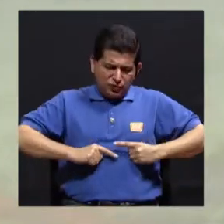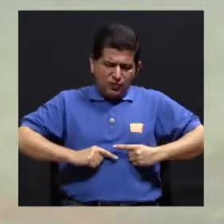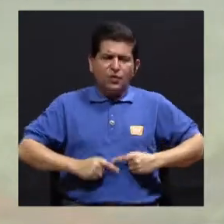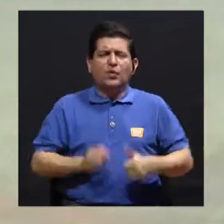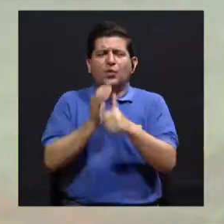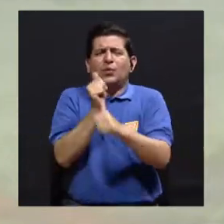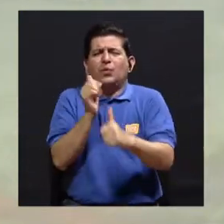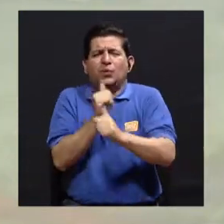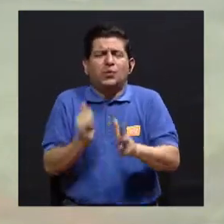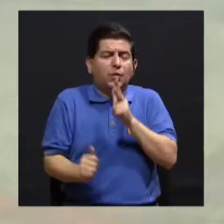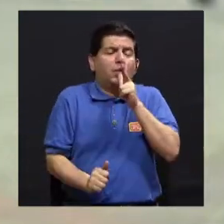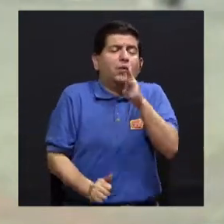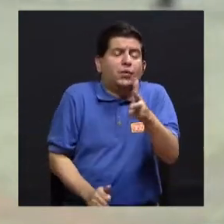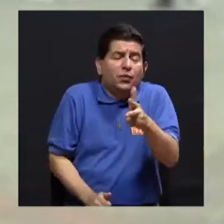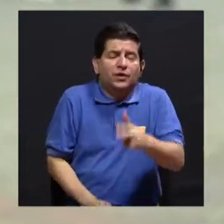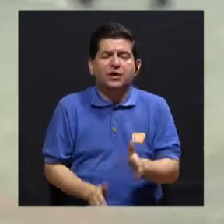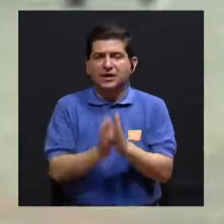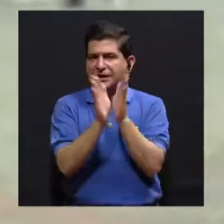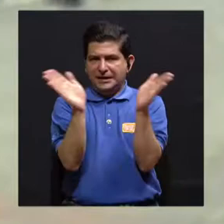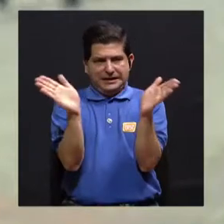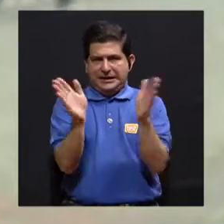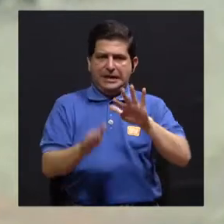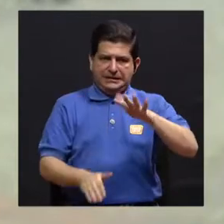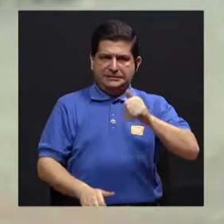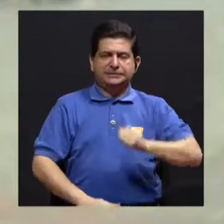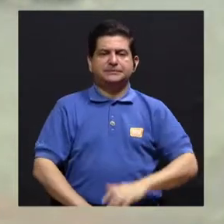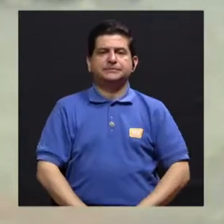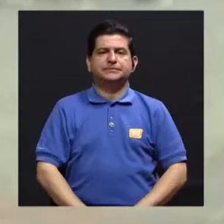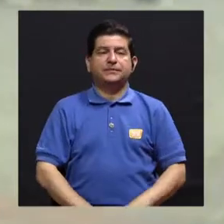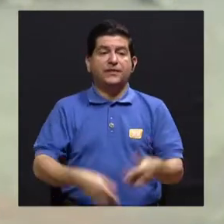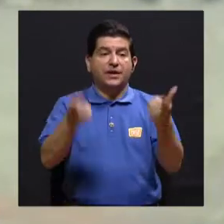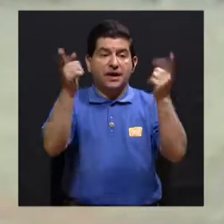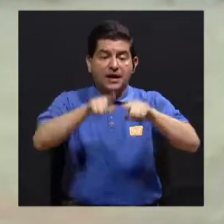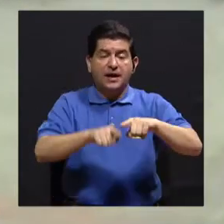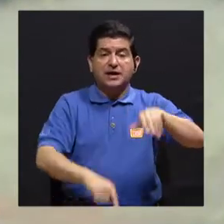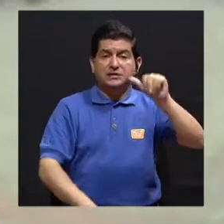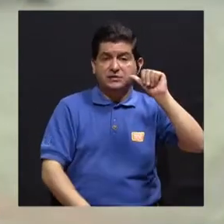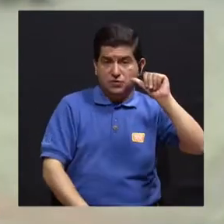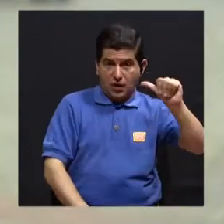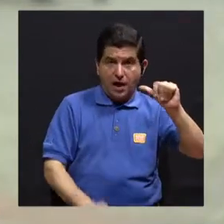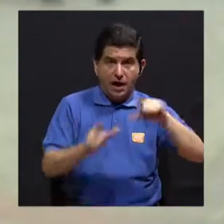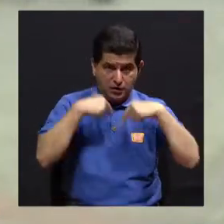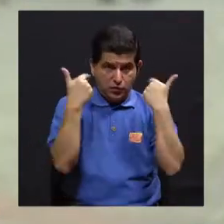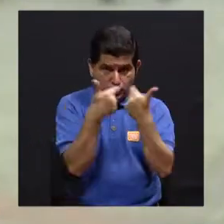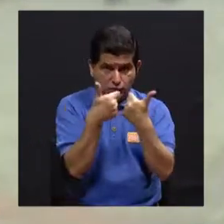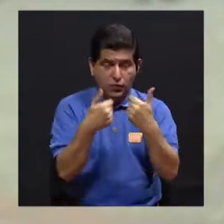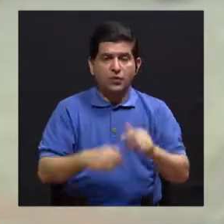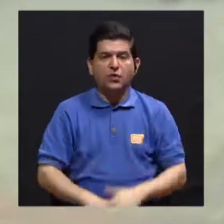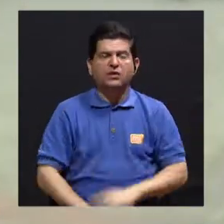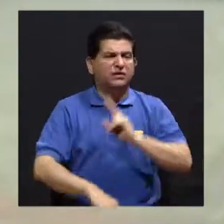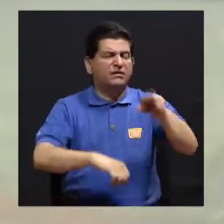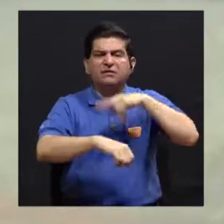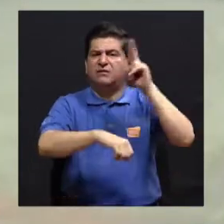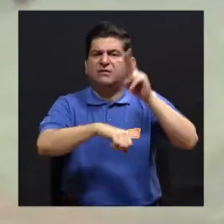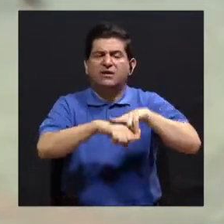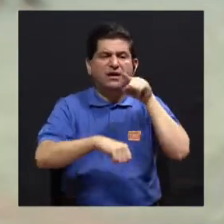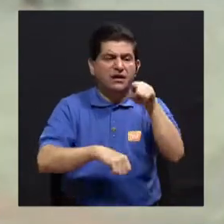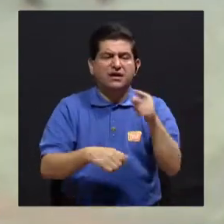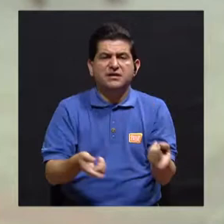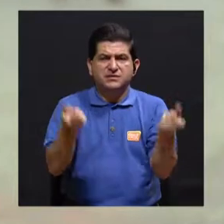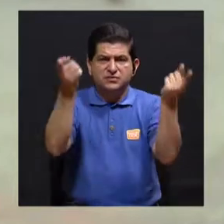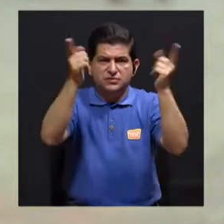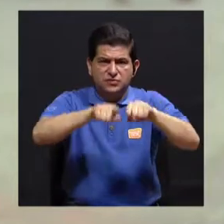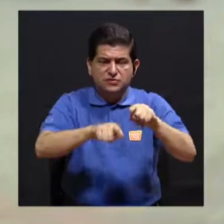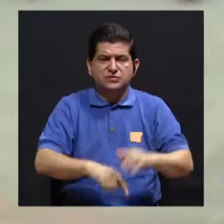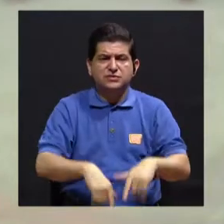estomacal, diarrea, náusea, vómito, en general, más o menos. En el caso de los artrópodos, pues es muy común que ellos